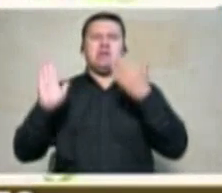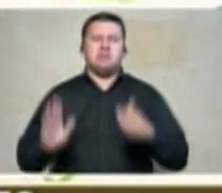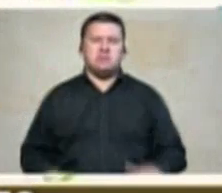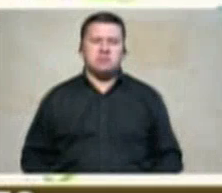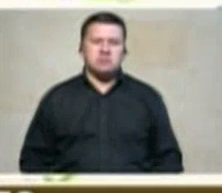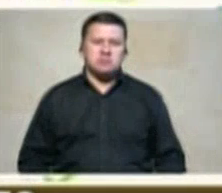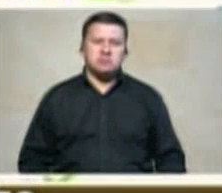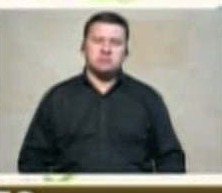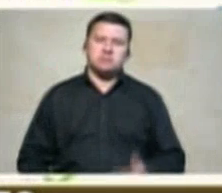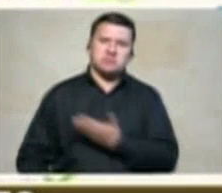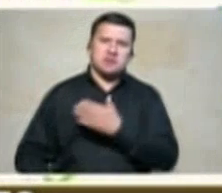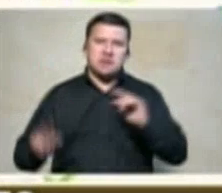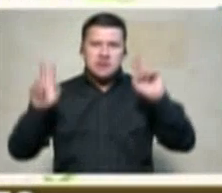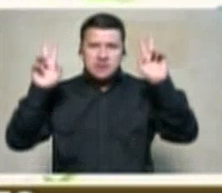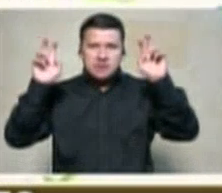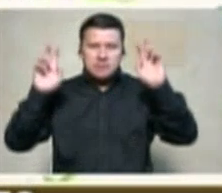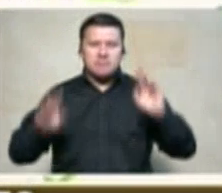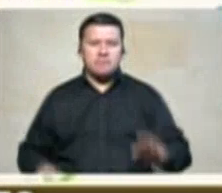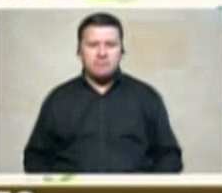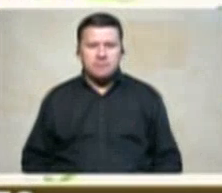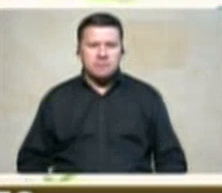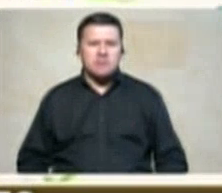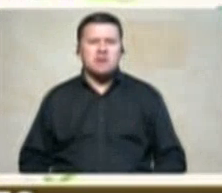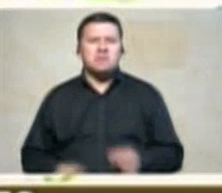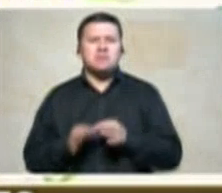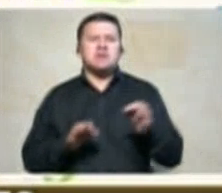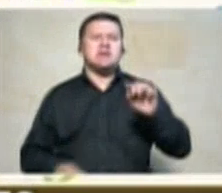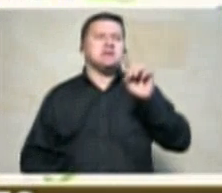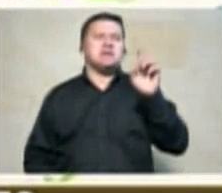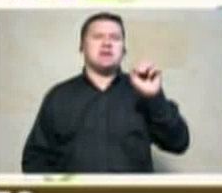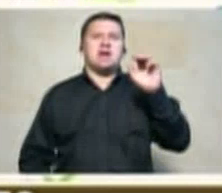Para que ustedes vean este tema, miren San Alberto.